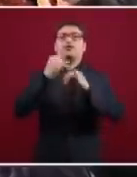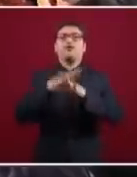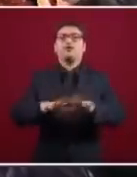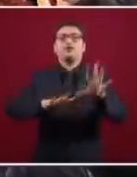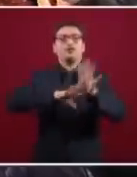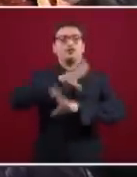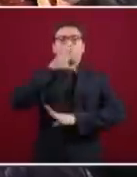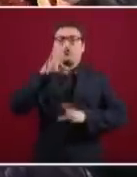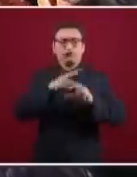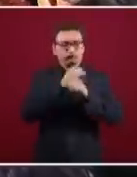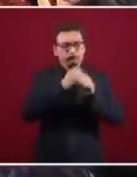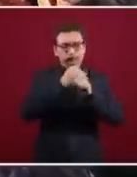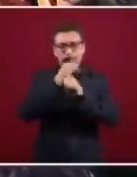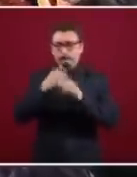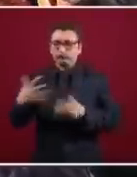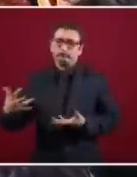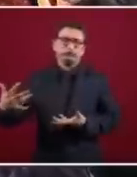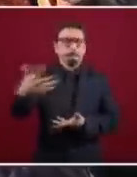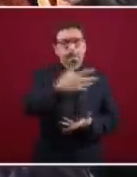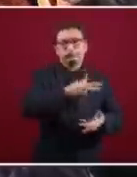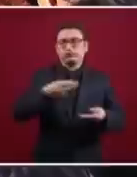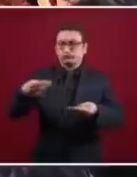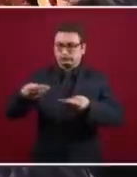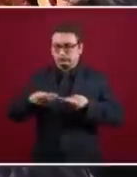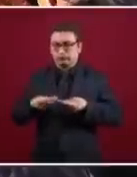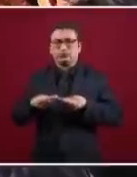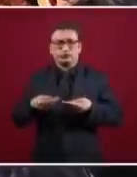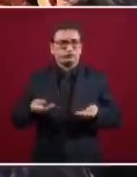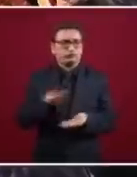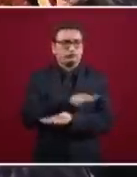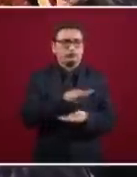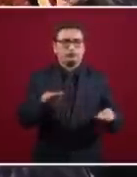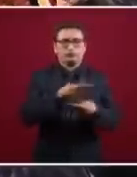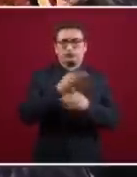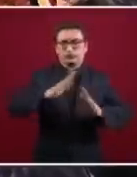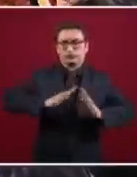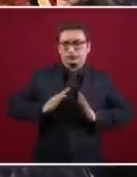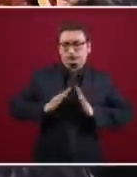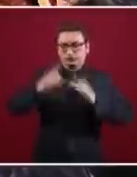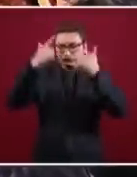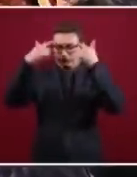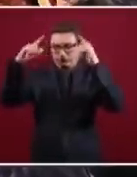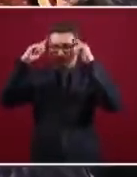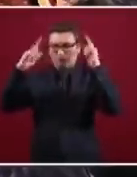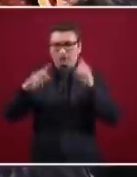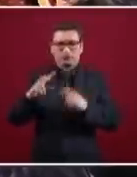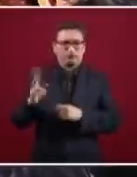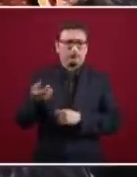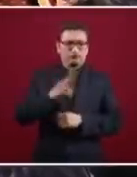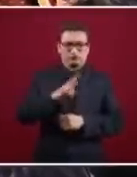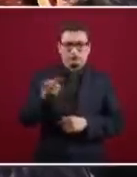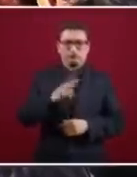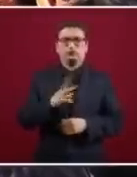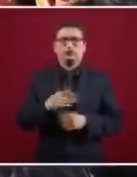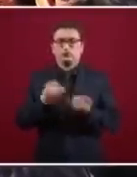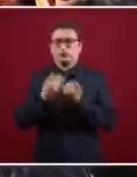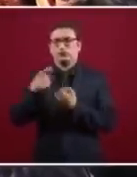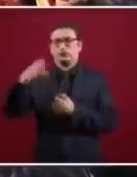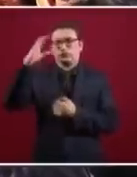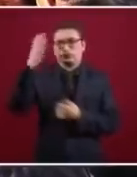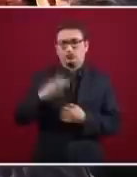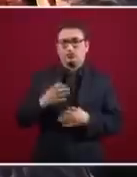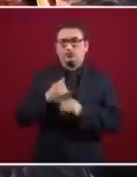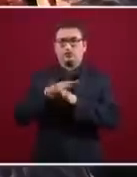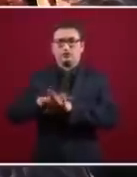que de ahí sale no las compartimos tanto defensa como marina en el caso de culiacán hubo